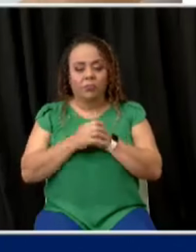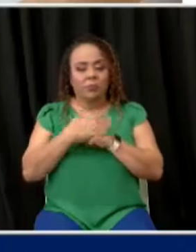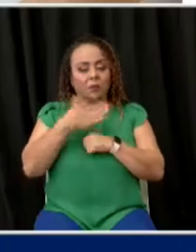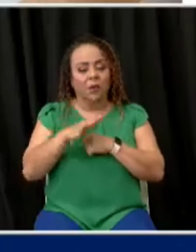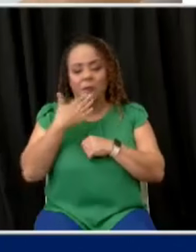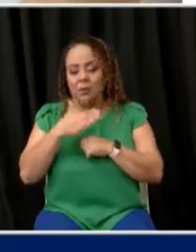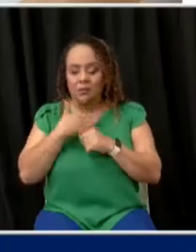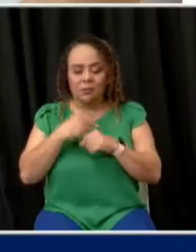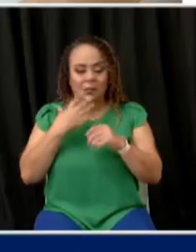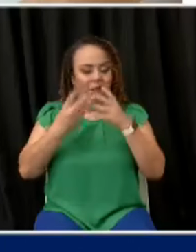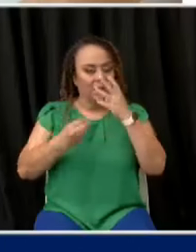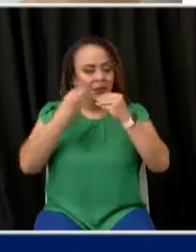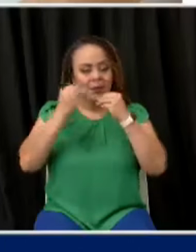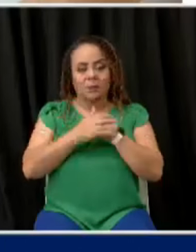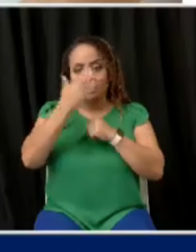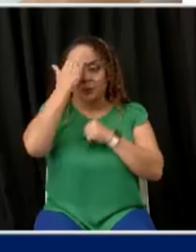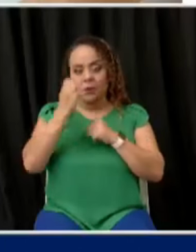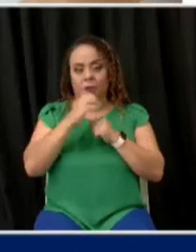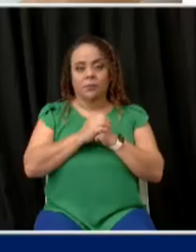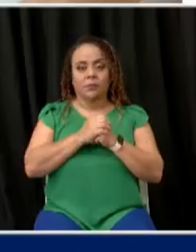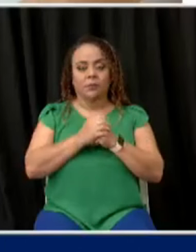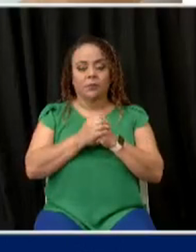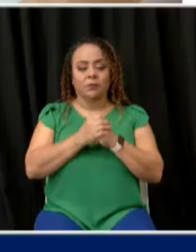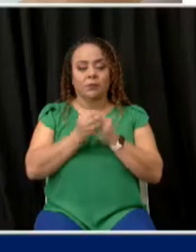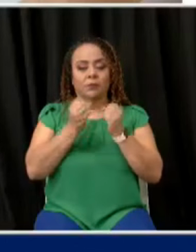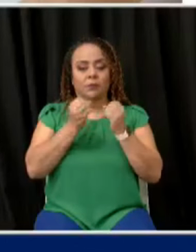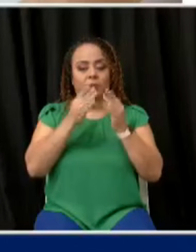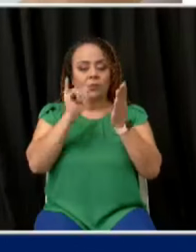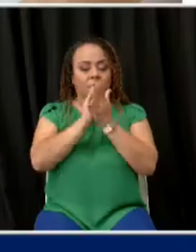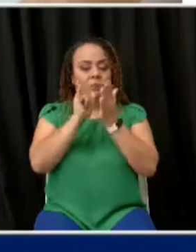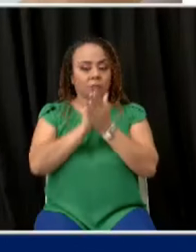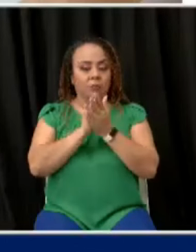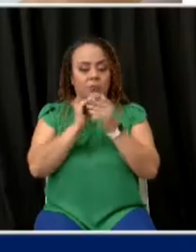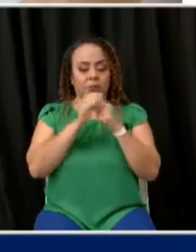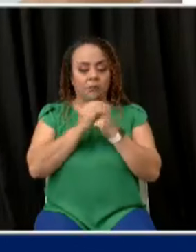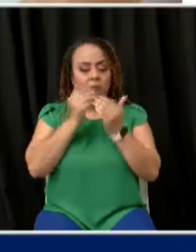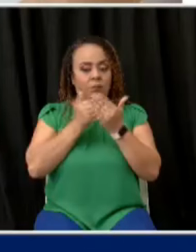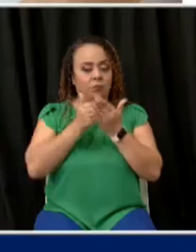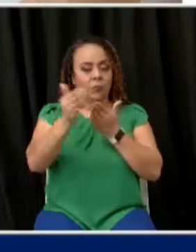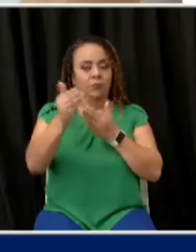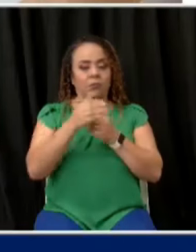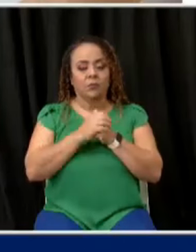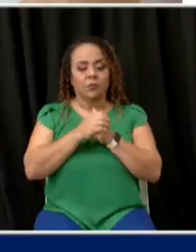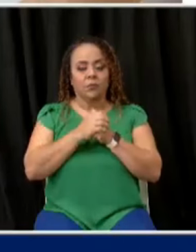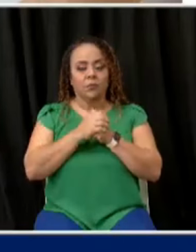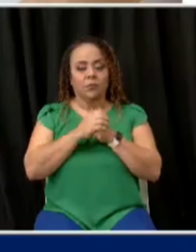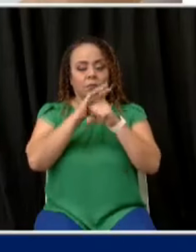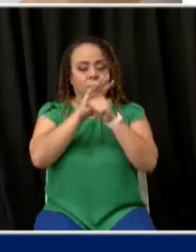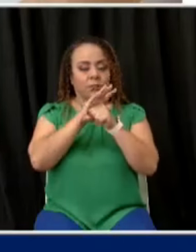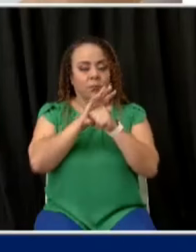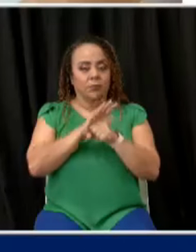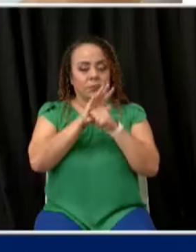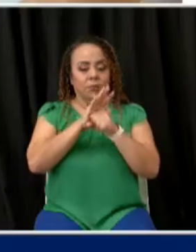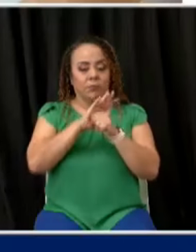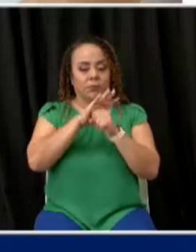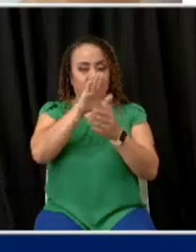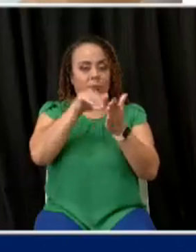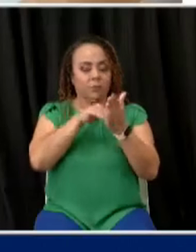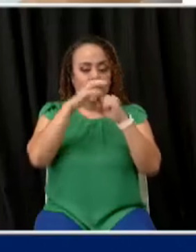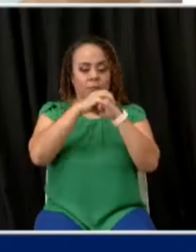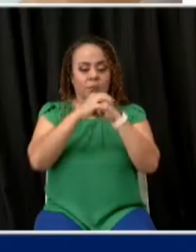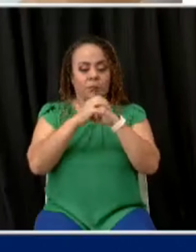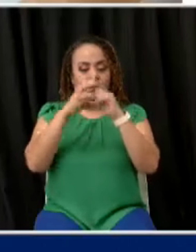mal. ¿Por qué? Porque mucha sangre está circulando hacia la piel, está sudando mucho, la presión central en el cerebro se baja